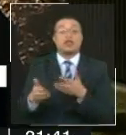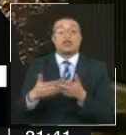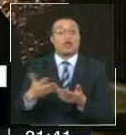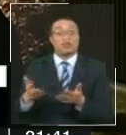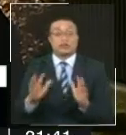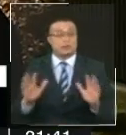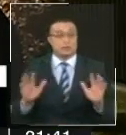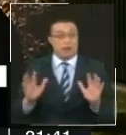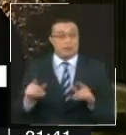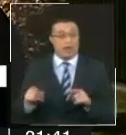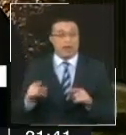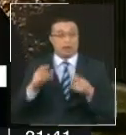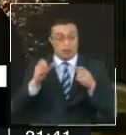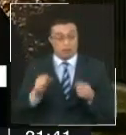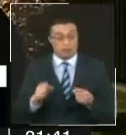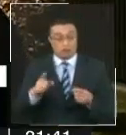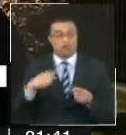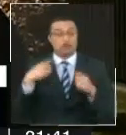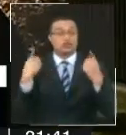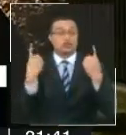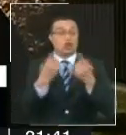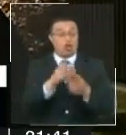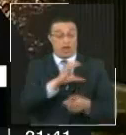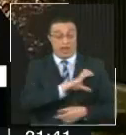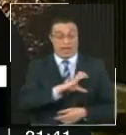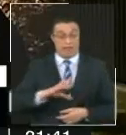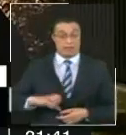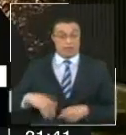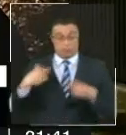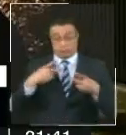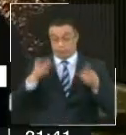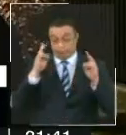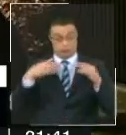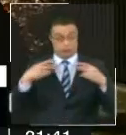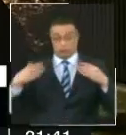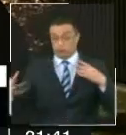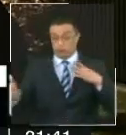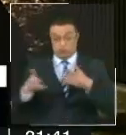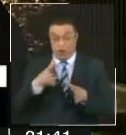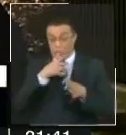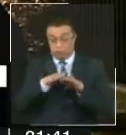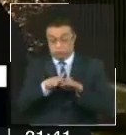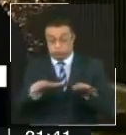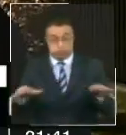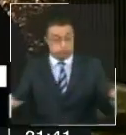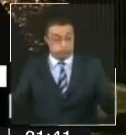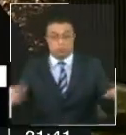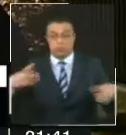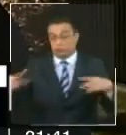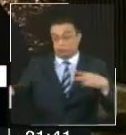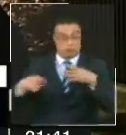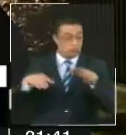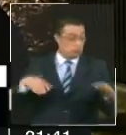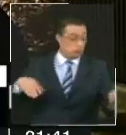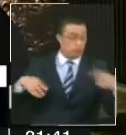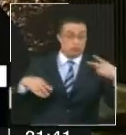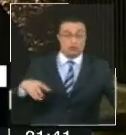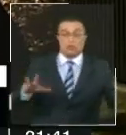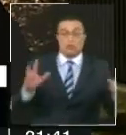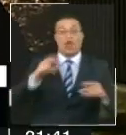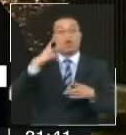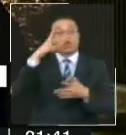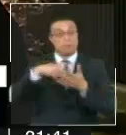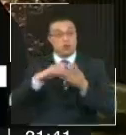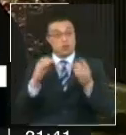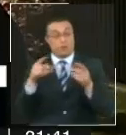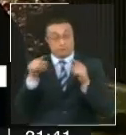la posibilidad que tienen todos los estados riberos de usar en términos razonables y equitativos sus aguas la discusión del año 2009